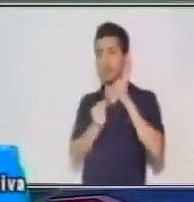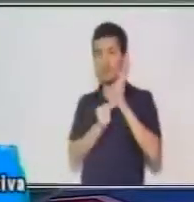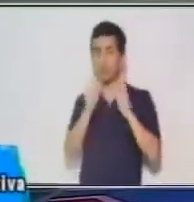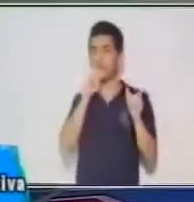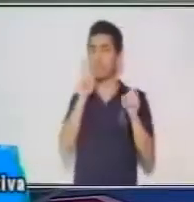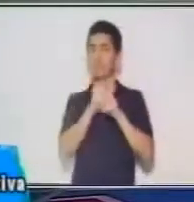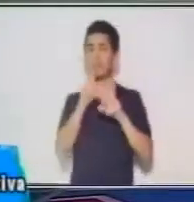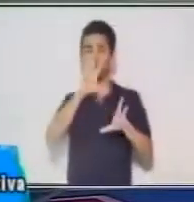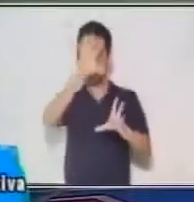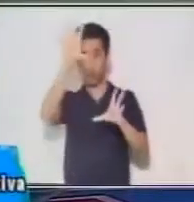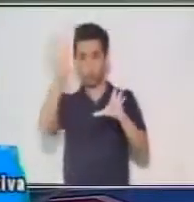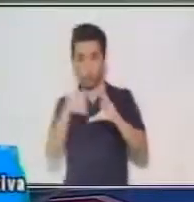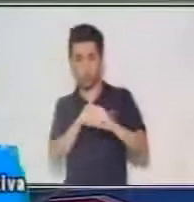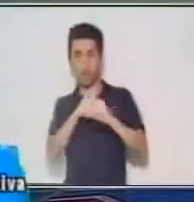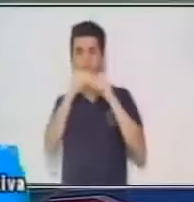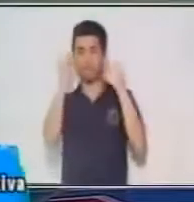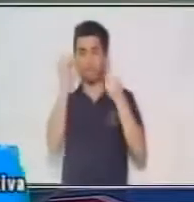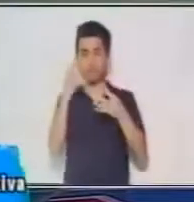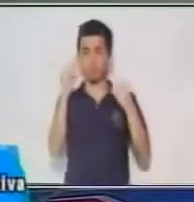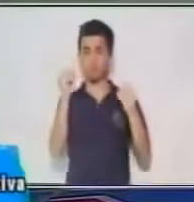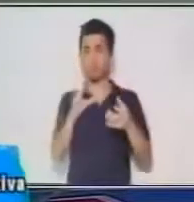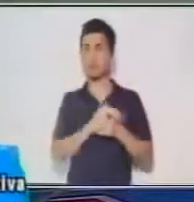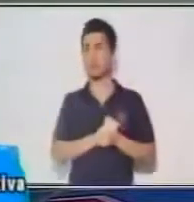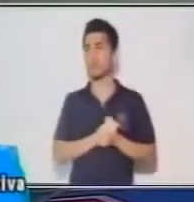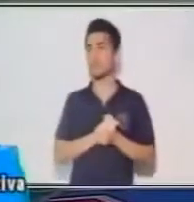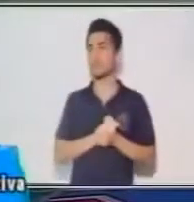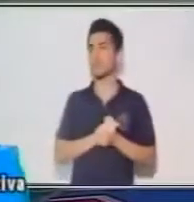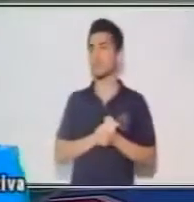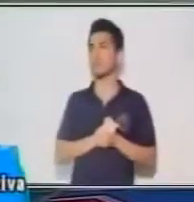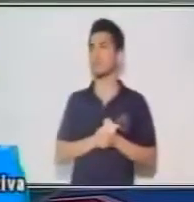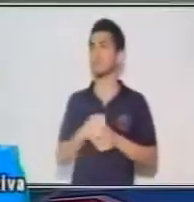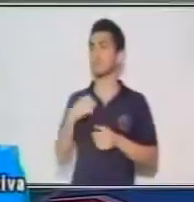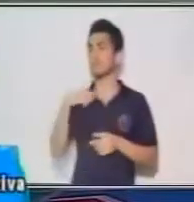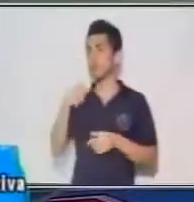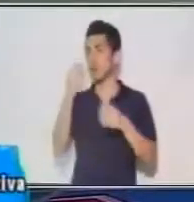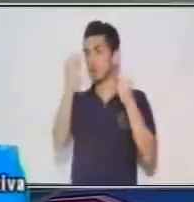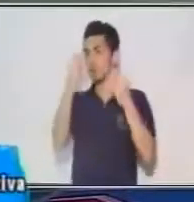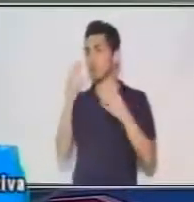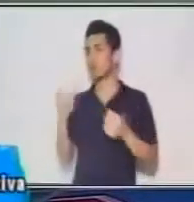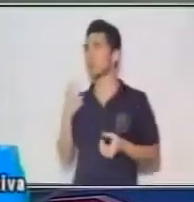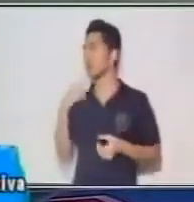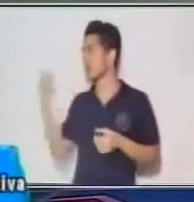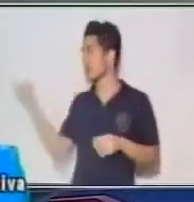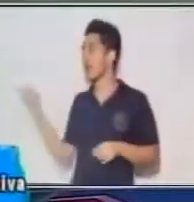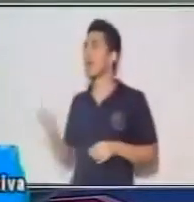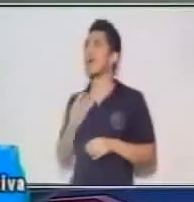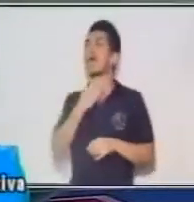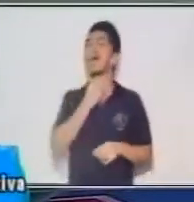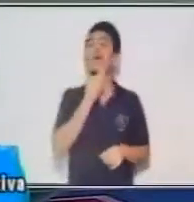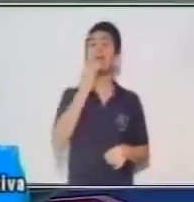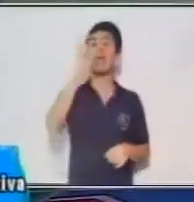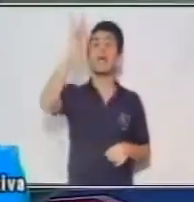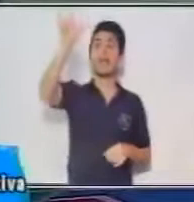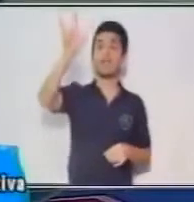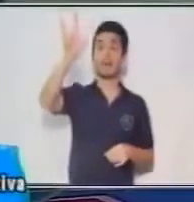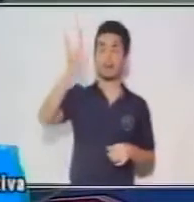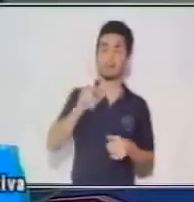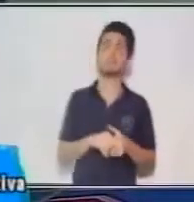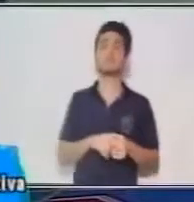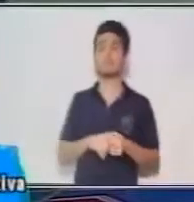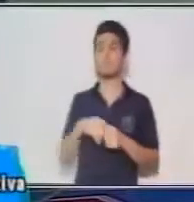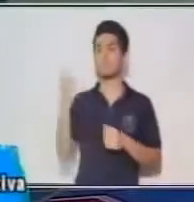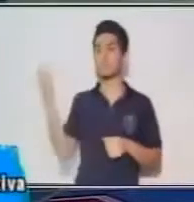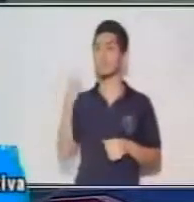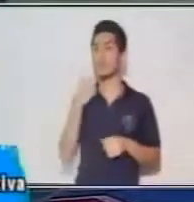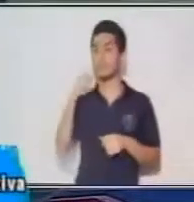el contenido informativo. Y la información que les voy a dar es sobre la jirafa. La jirafa es un